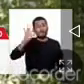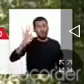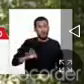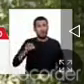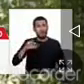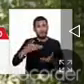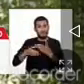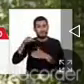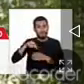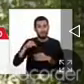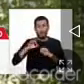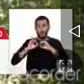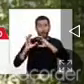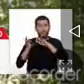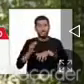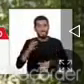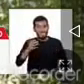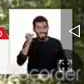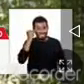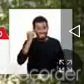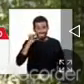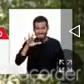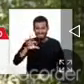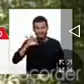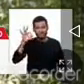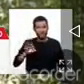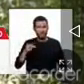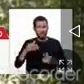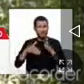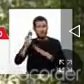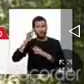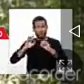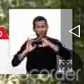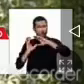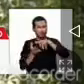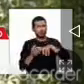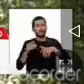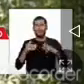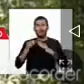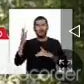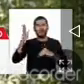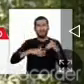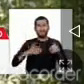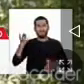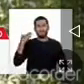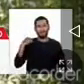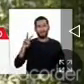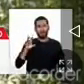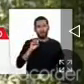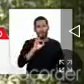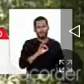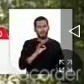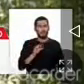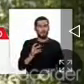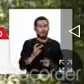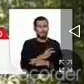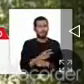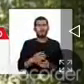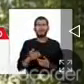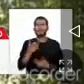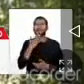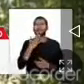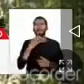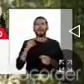del Producto Interno Bruto Global, imagínense esta cifra, un impacto mayor que la crisis del 2009. Y quienes